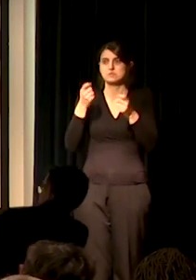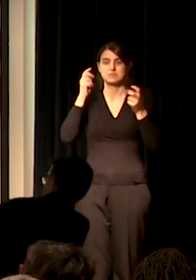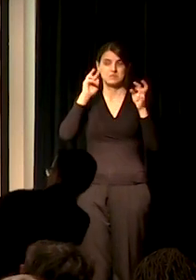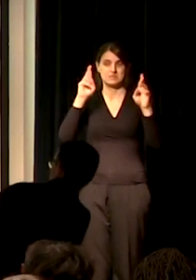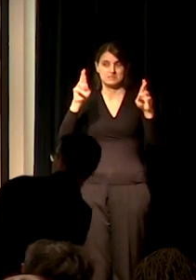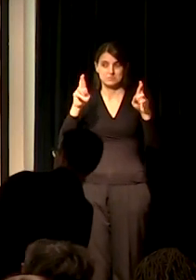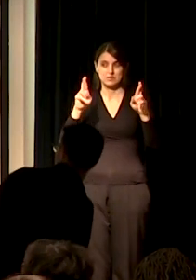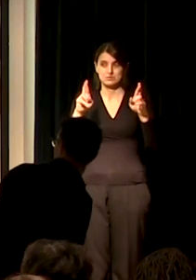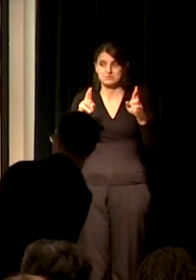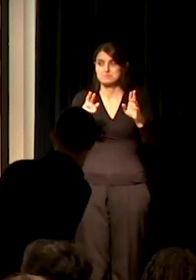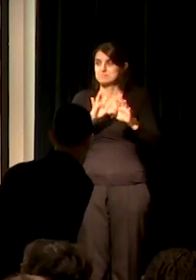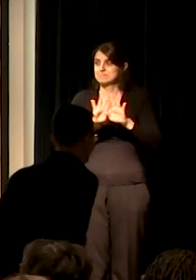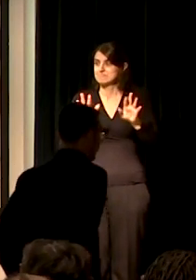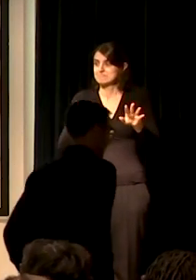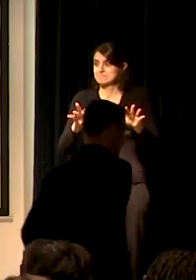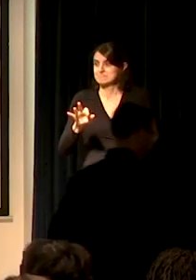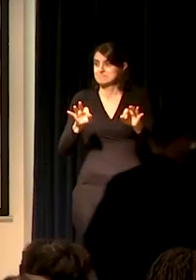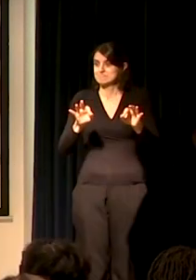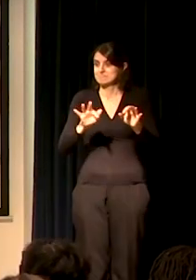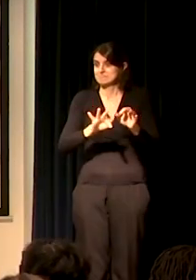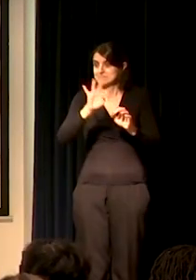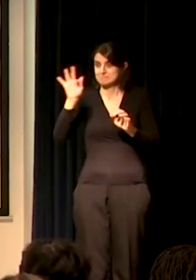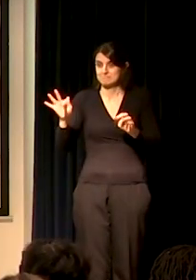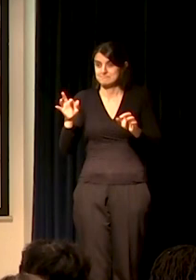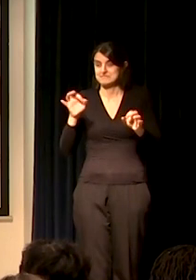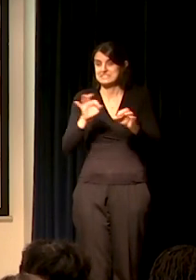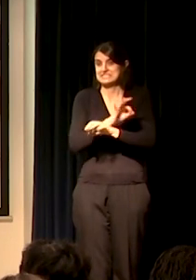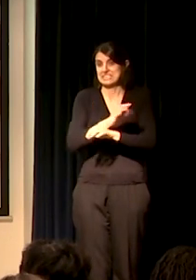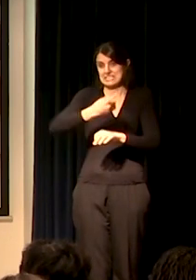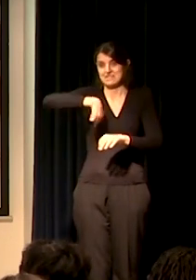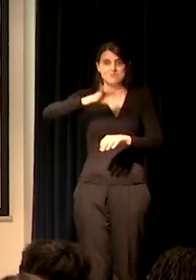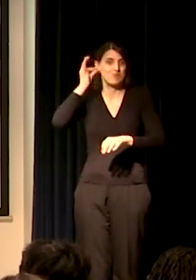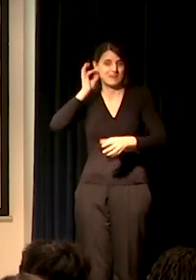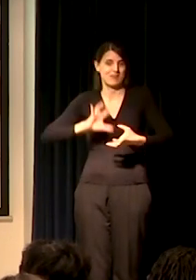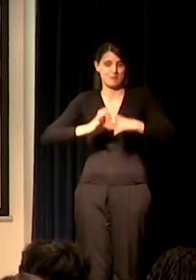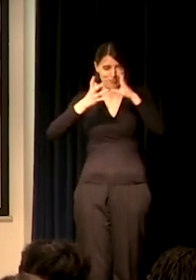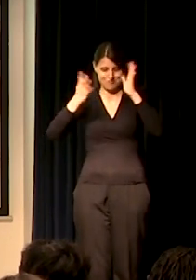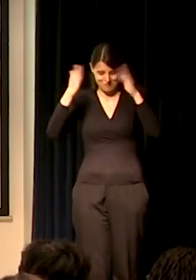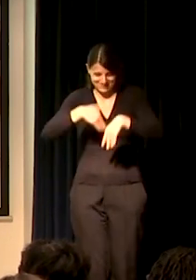Sin nosotras y no se puede hacer la revolución, chicas.